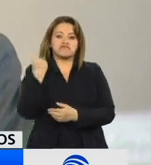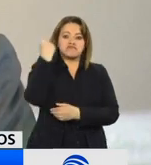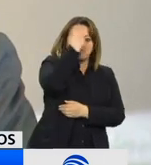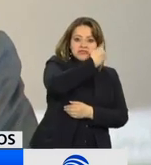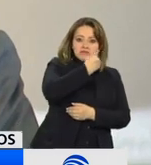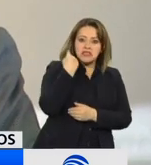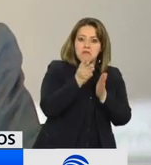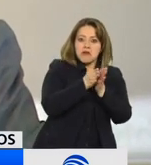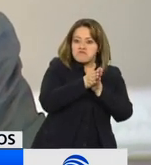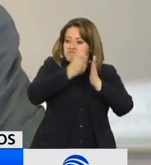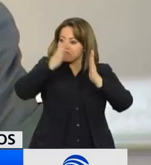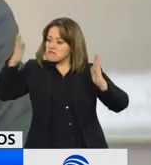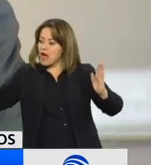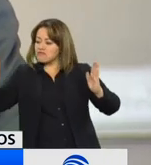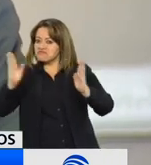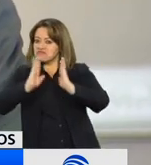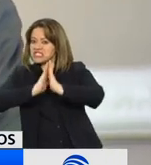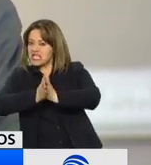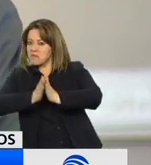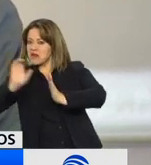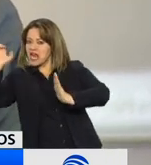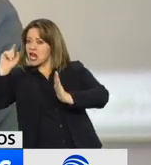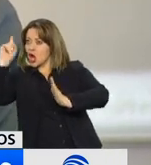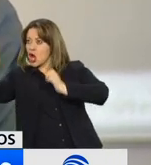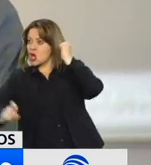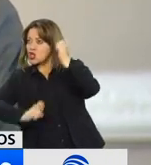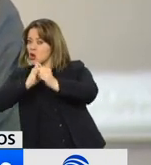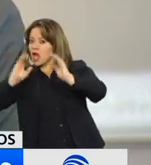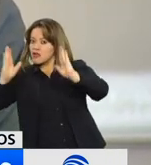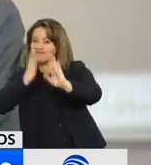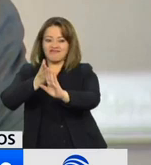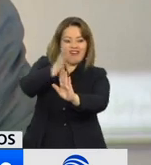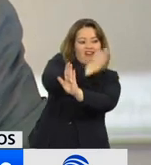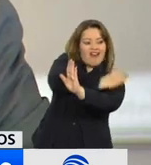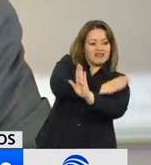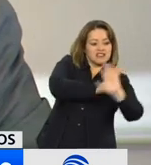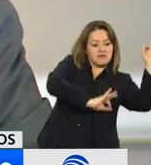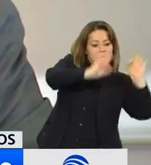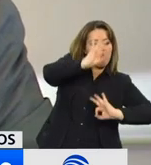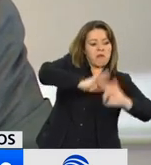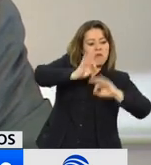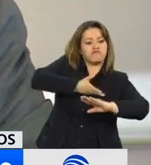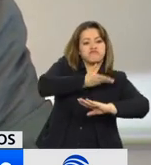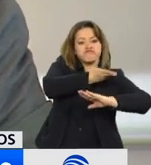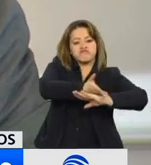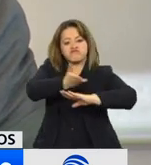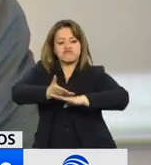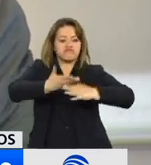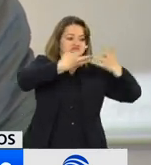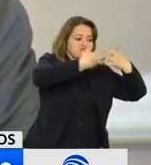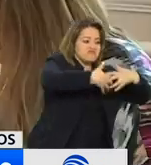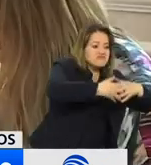para un proceso de concertación en materia laboral. Con la voz obrera y con la